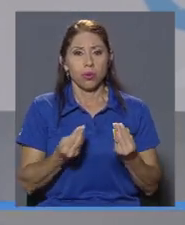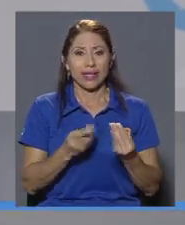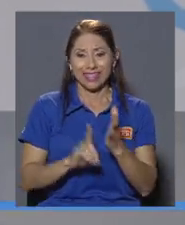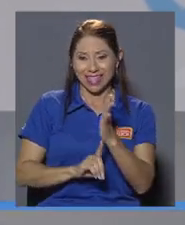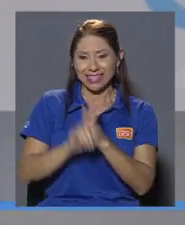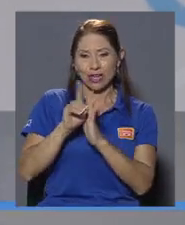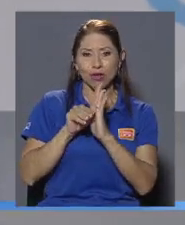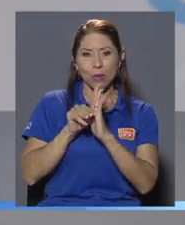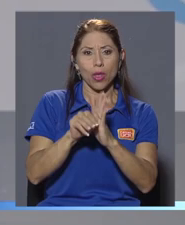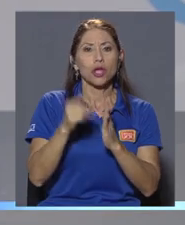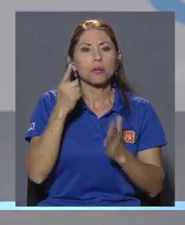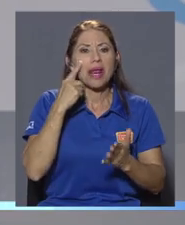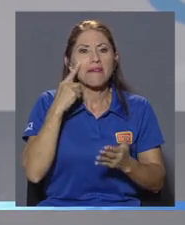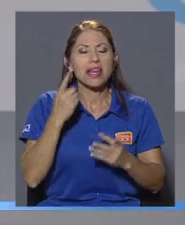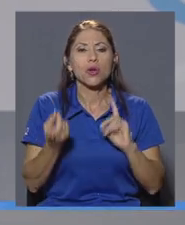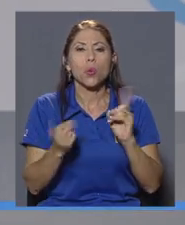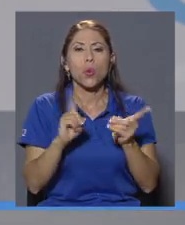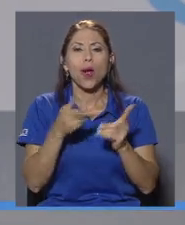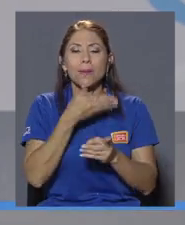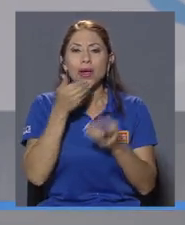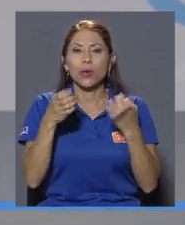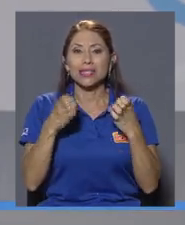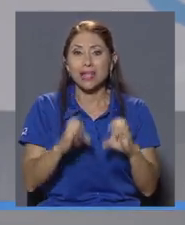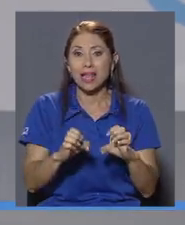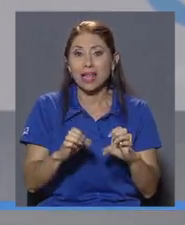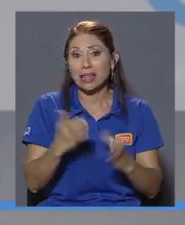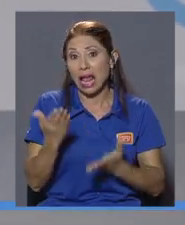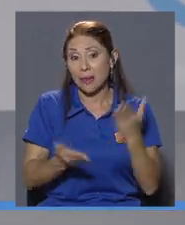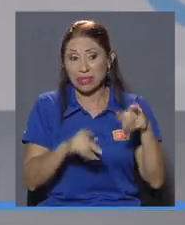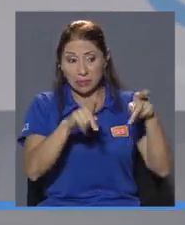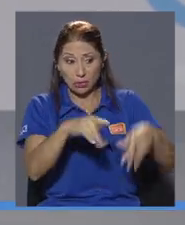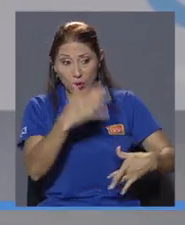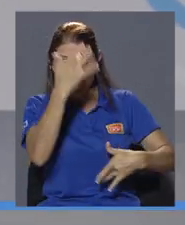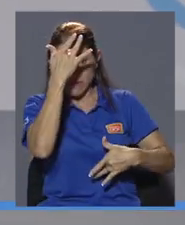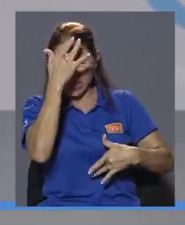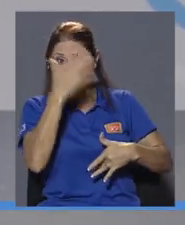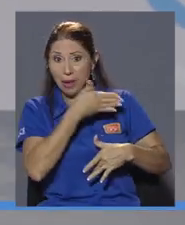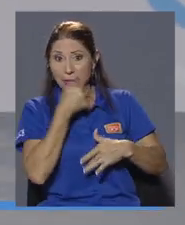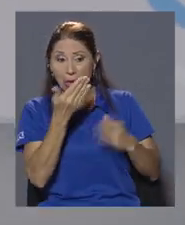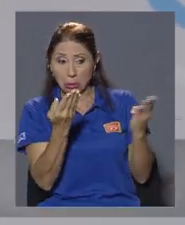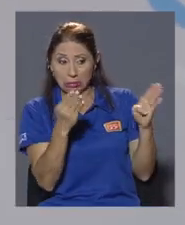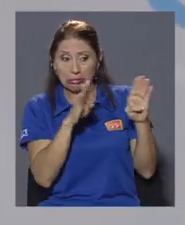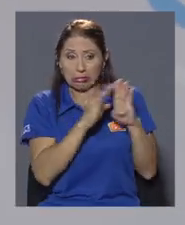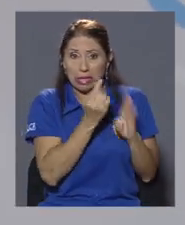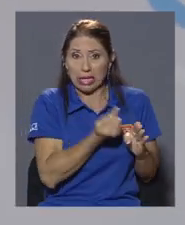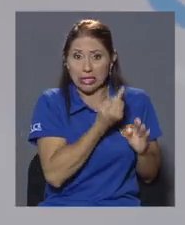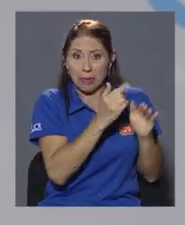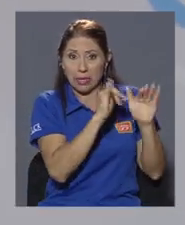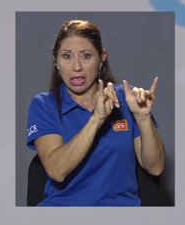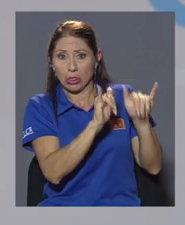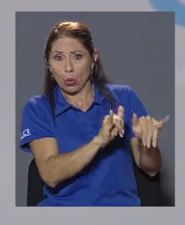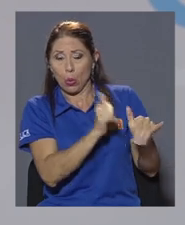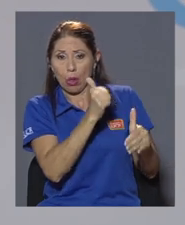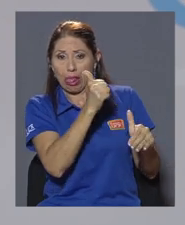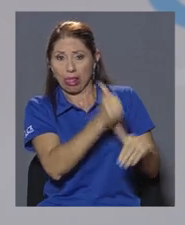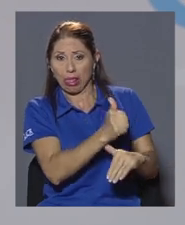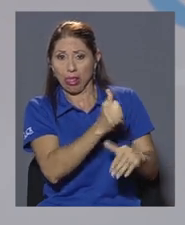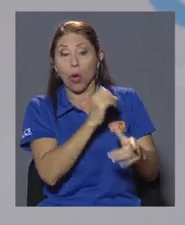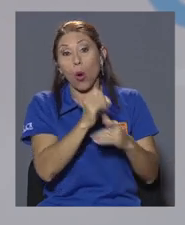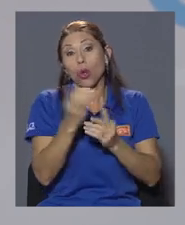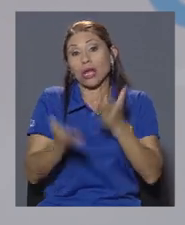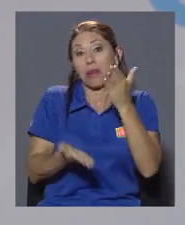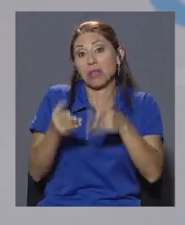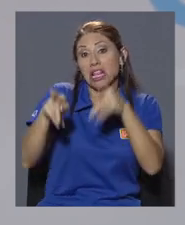desarrollan estos modelos para ver bueno cuál es la mejor estrategia será el aislamiento de personas será que las personas a lo mejor pueden